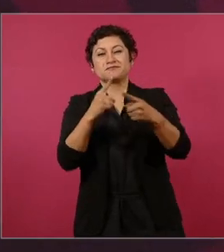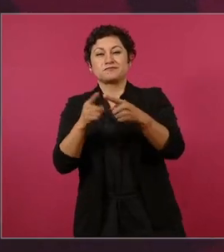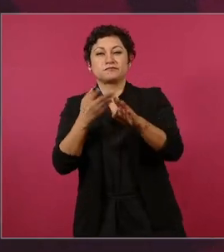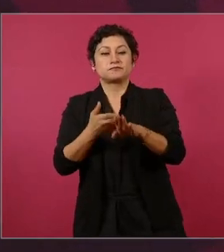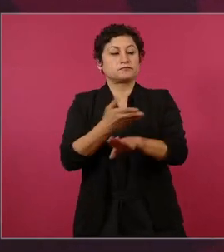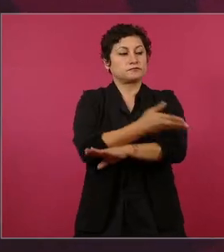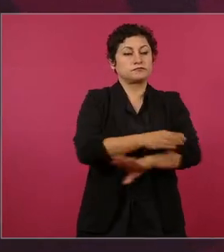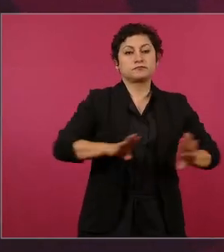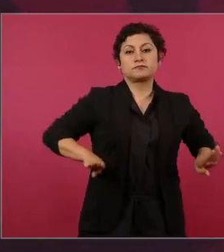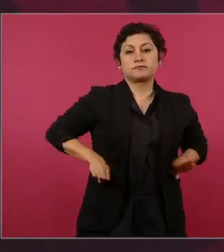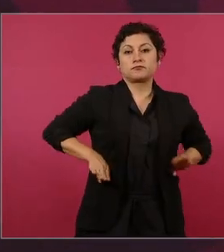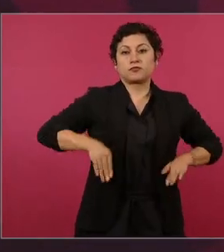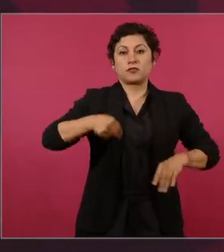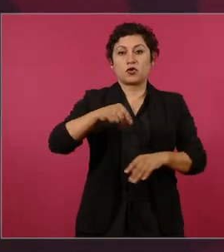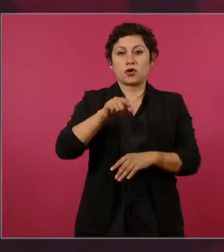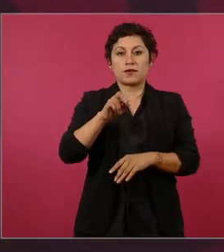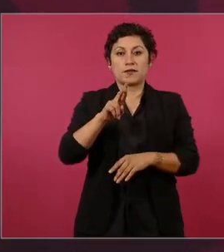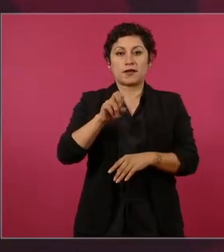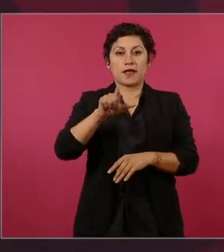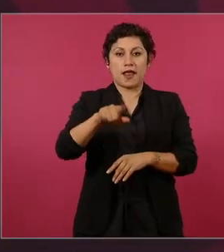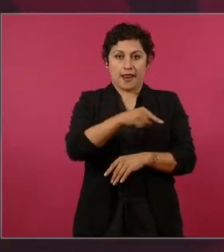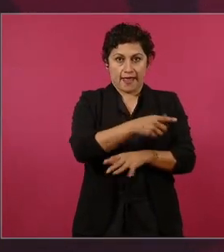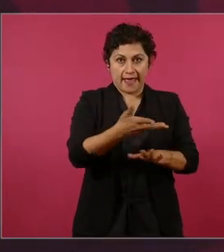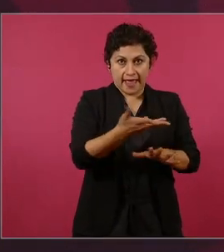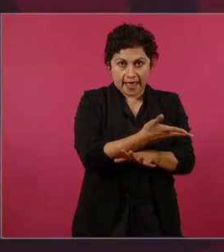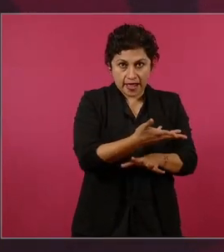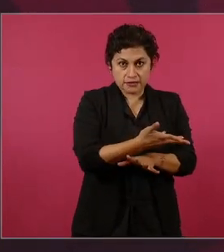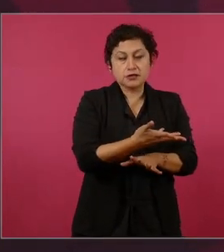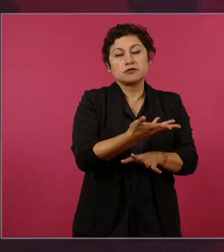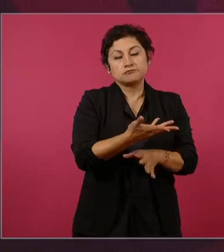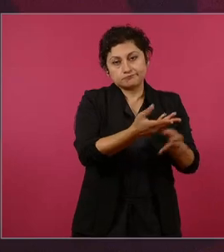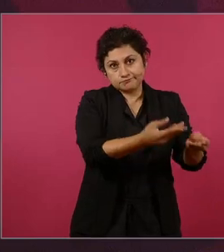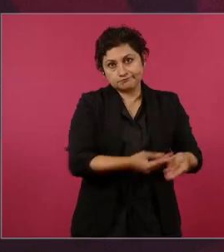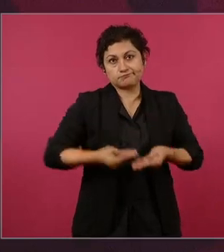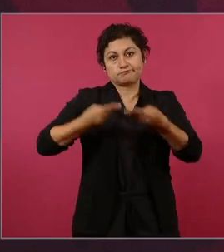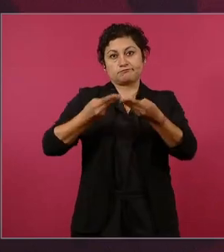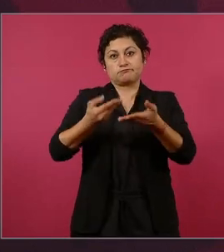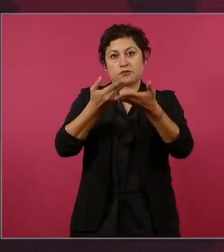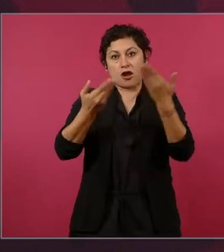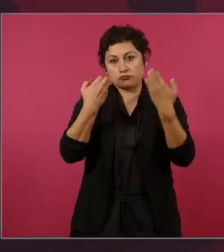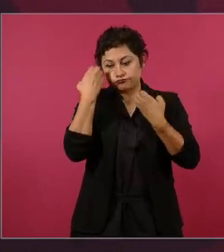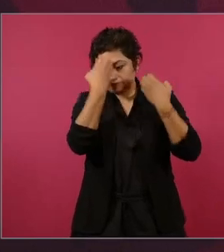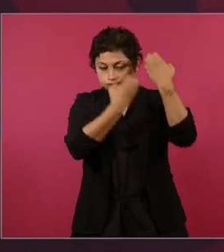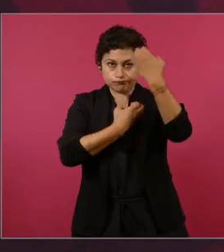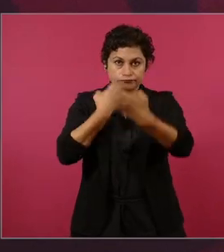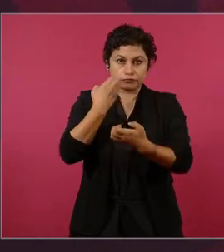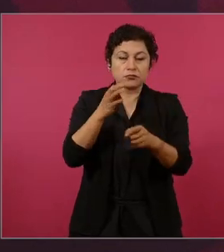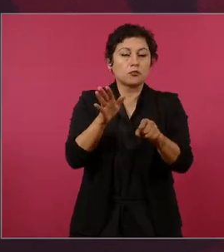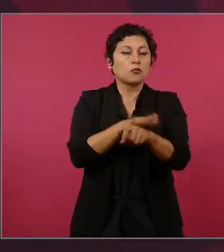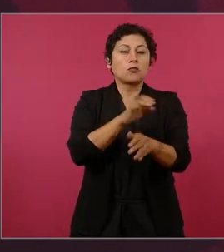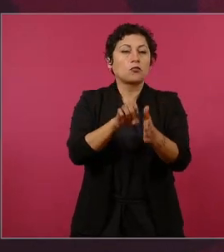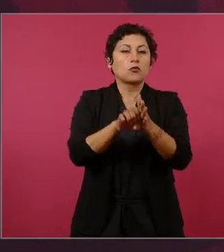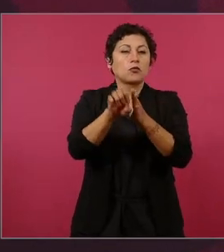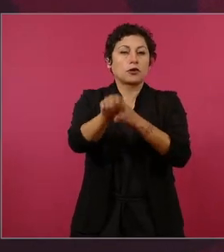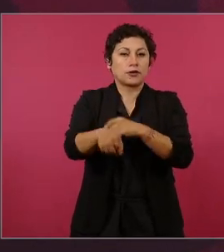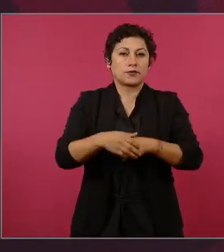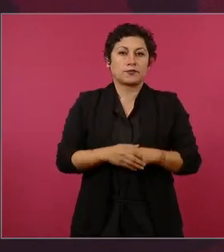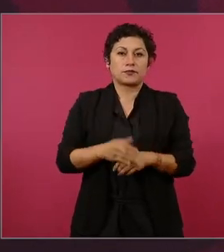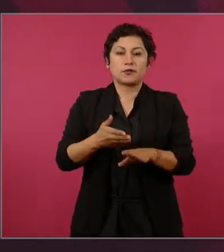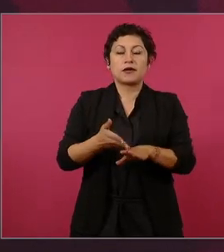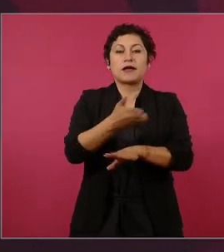o neoporfirista, ¿no? Por ejemplo, el abuso en cuanto a